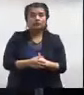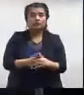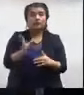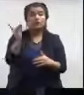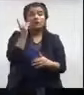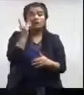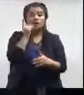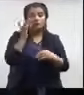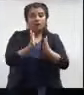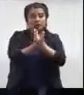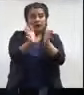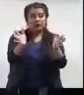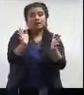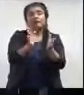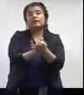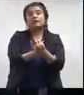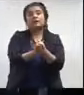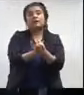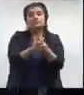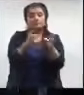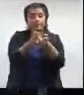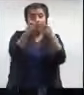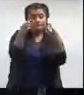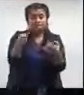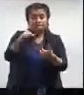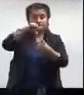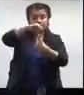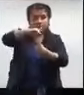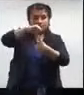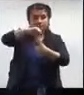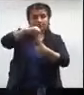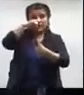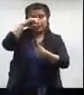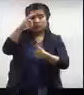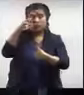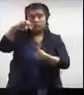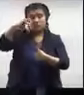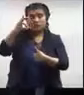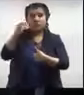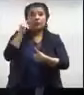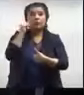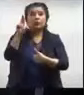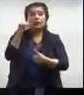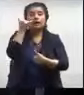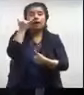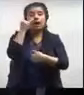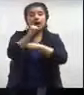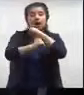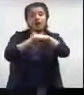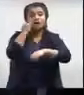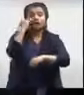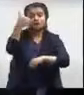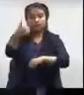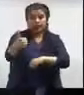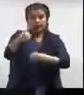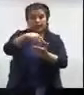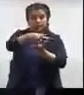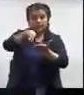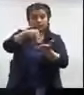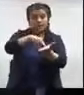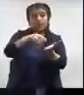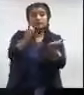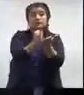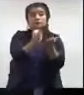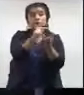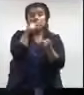Dirección General del Diario de Centroamérica y Topografía Nacional. Es la